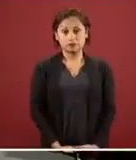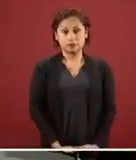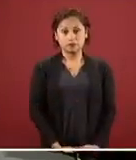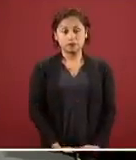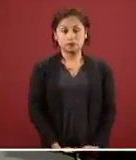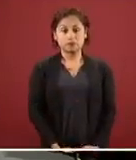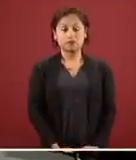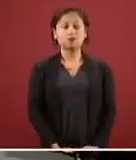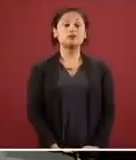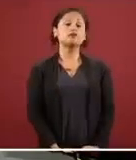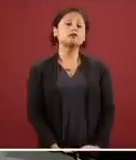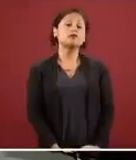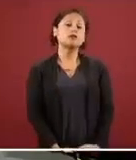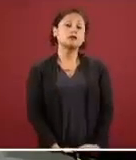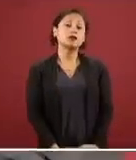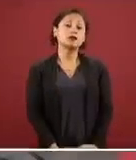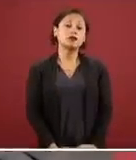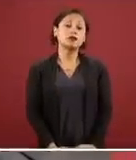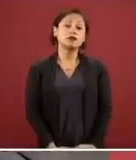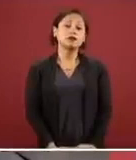dar la espalda